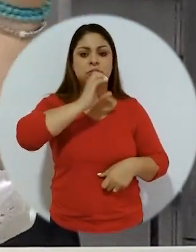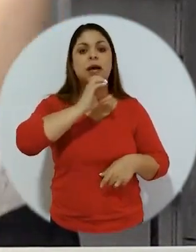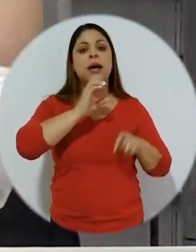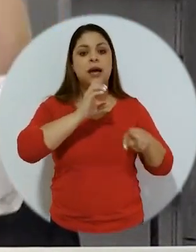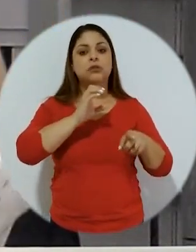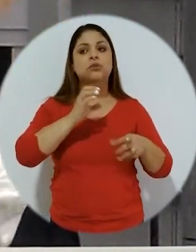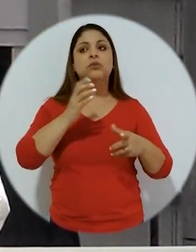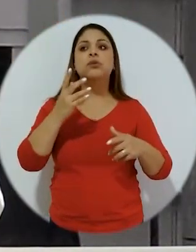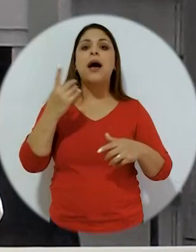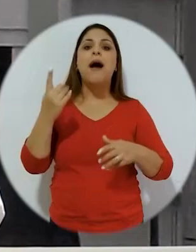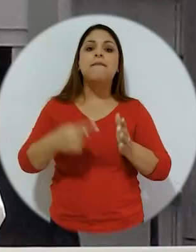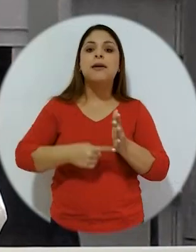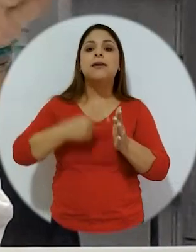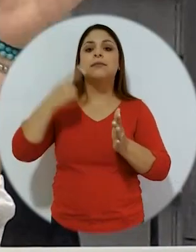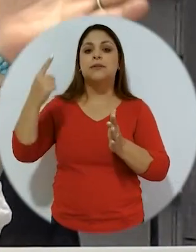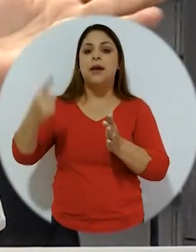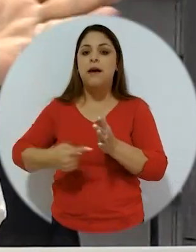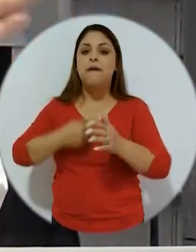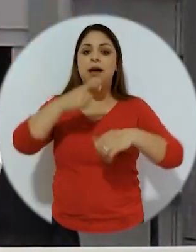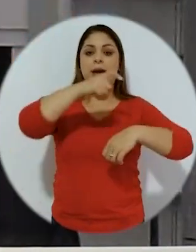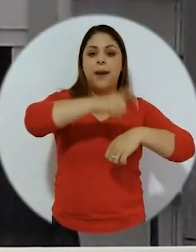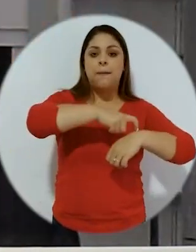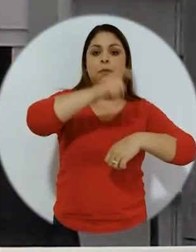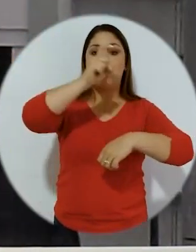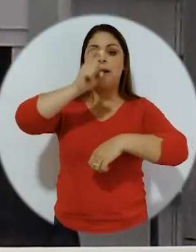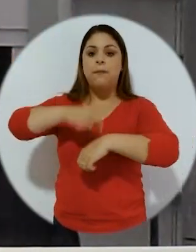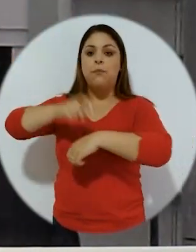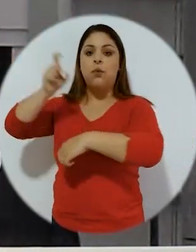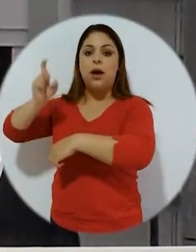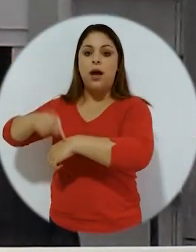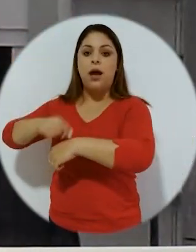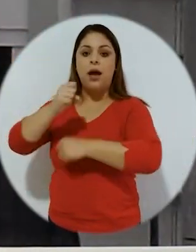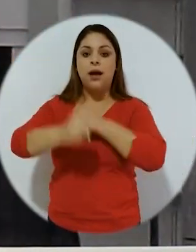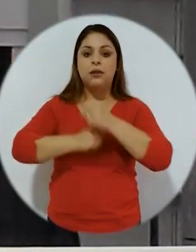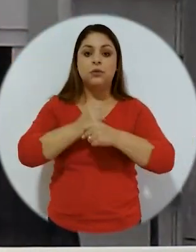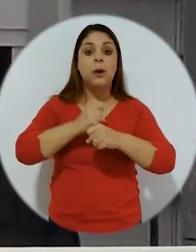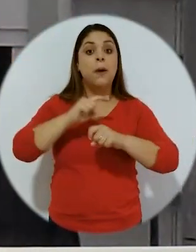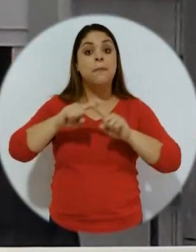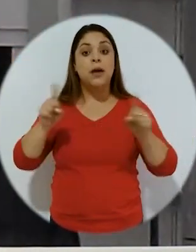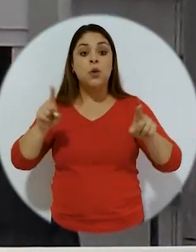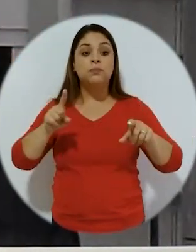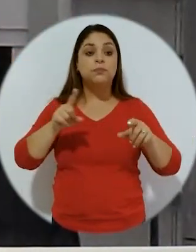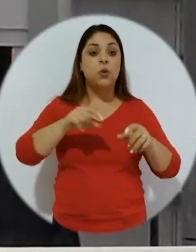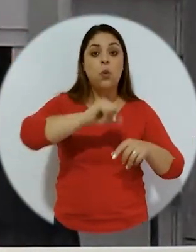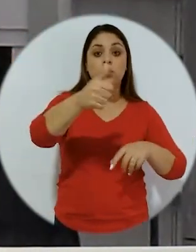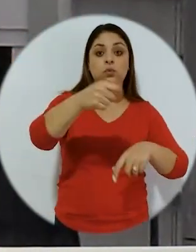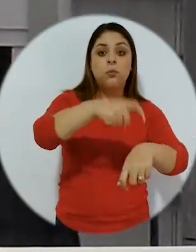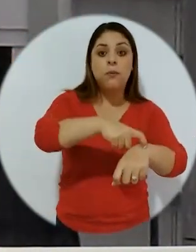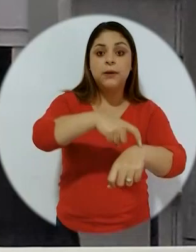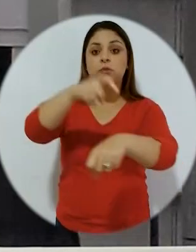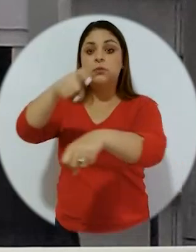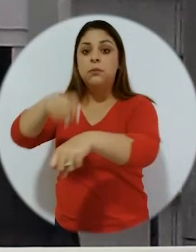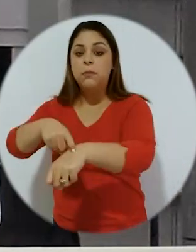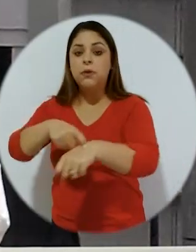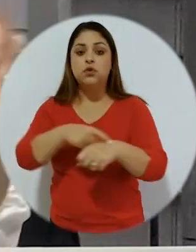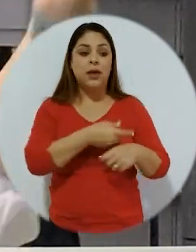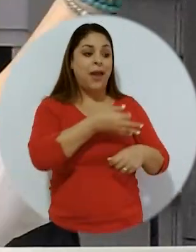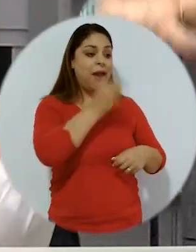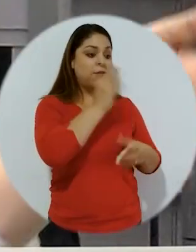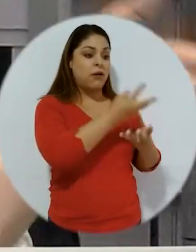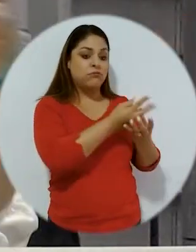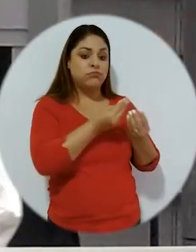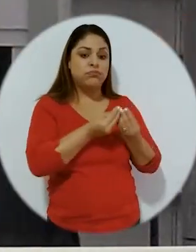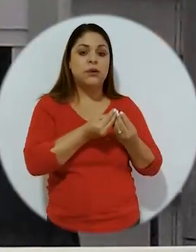bebidas, ocurre en ciertas épocas del año, pero otras épocas del año podrían estar abiertas a generar otros productos derivados de los subproductos